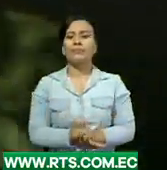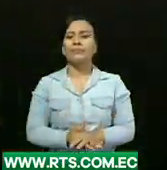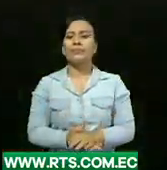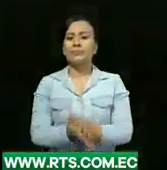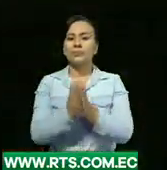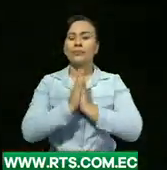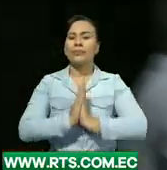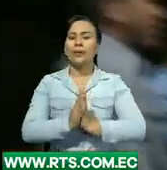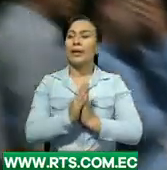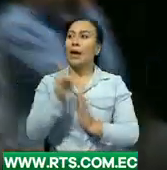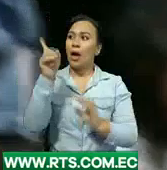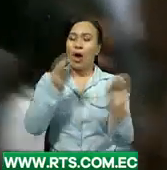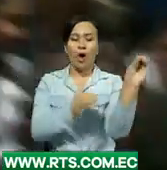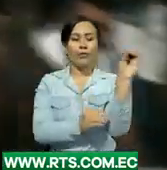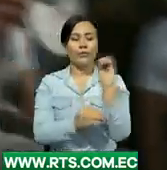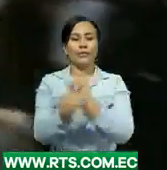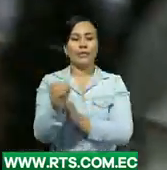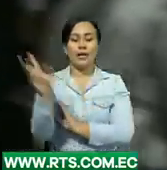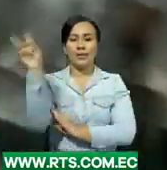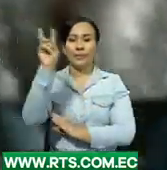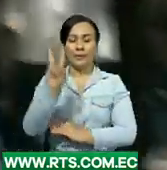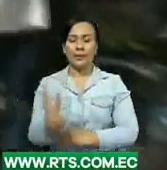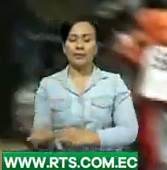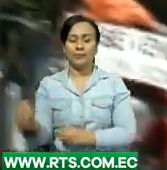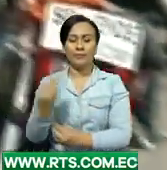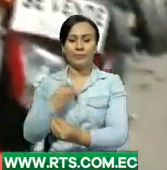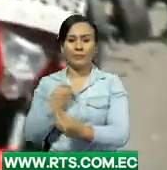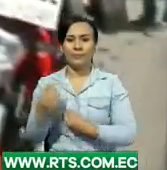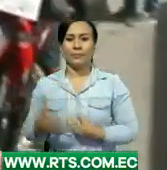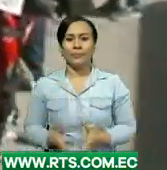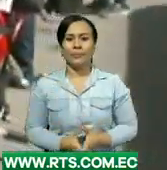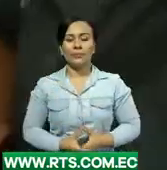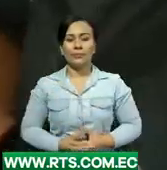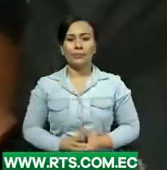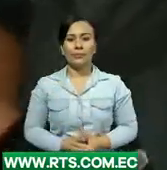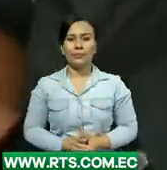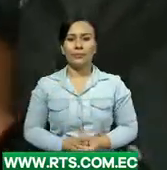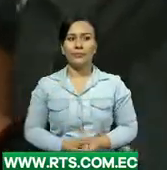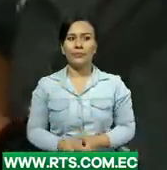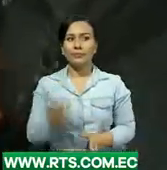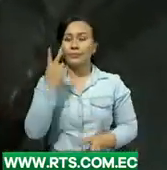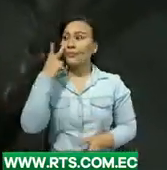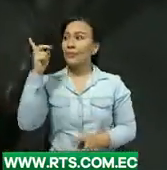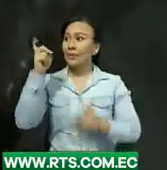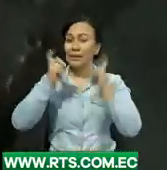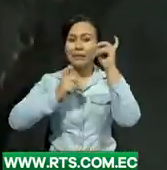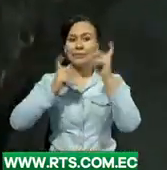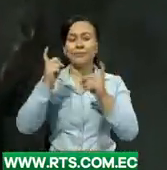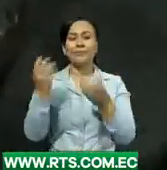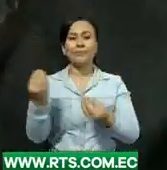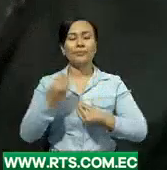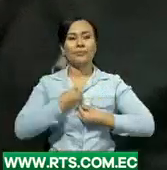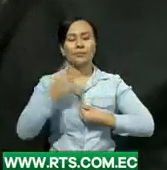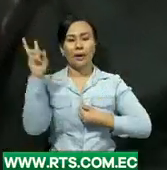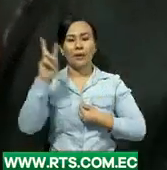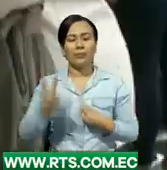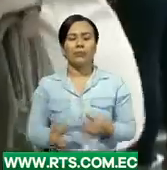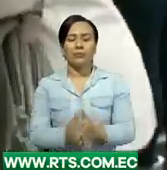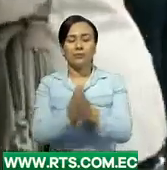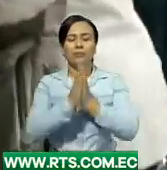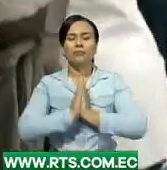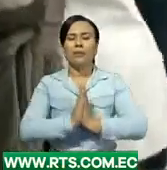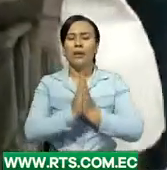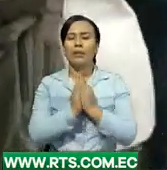la embajada de su país, en el norte de Quito. Aquí expresaron sus expectativas y fraternidad frente